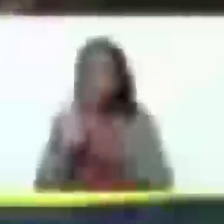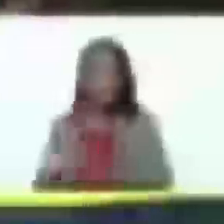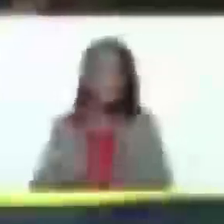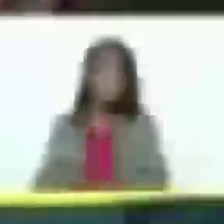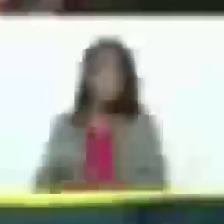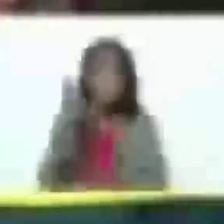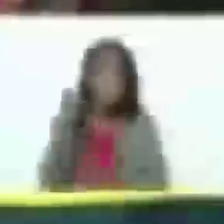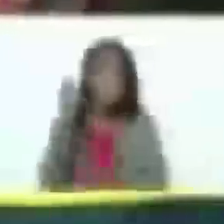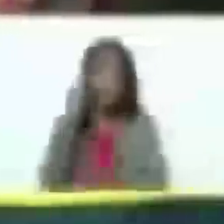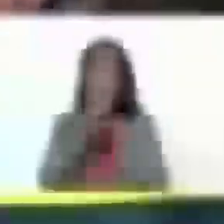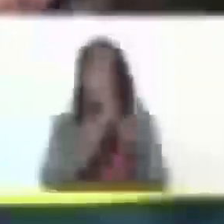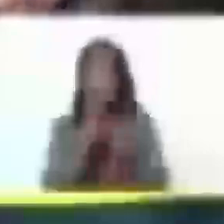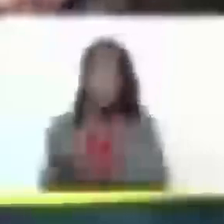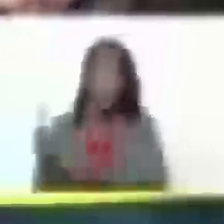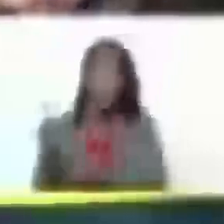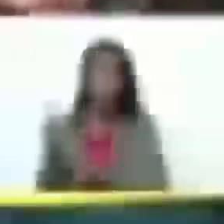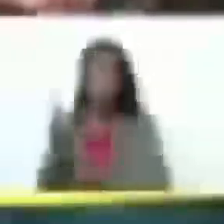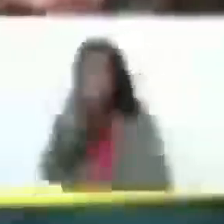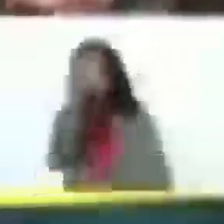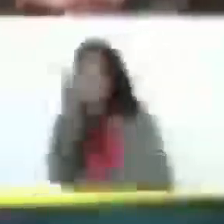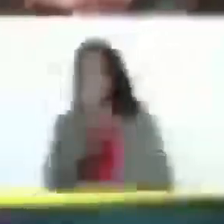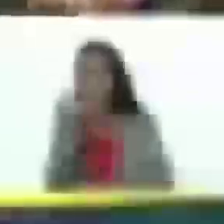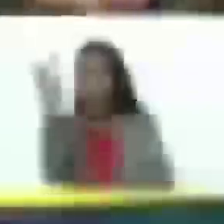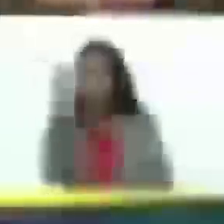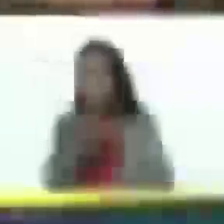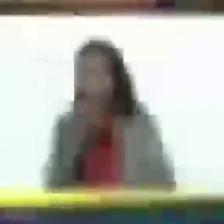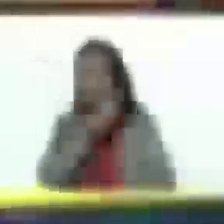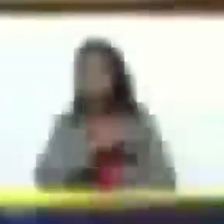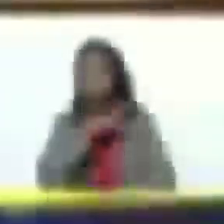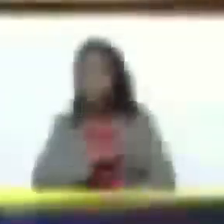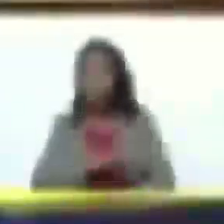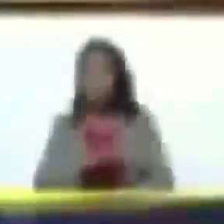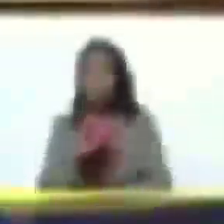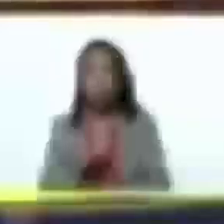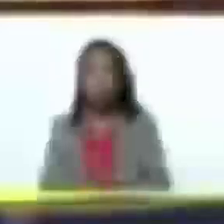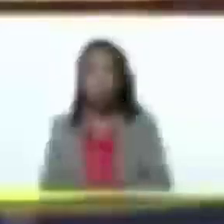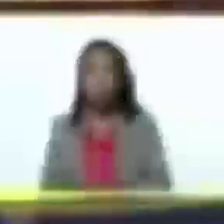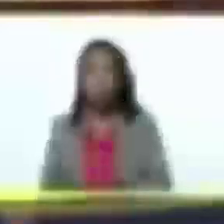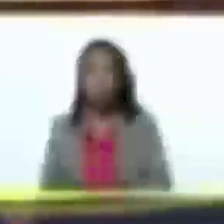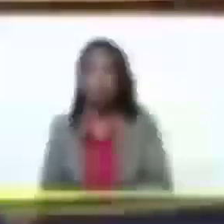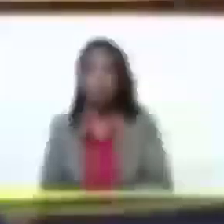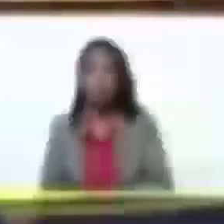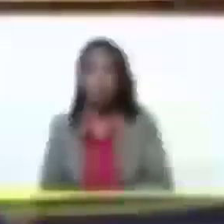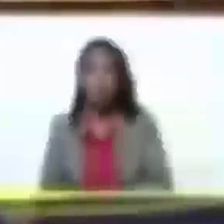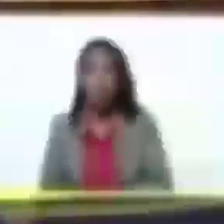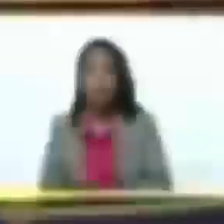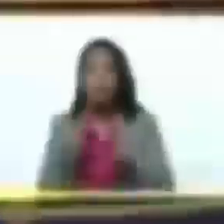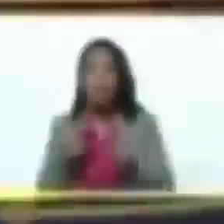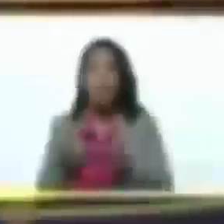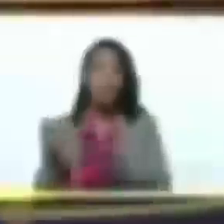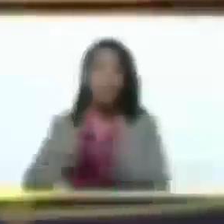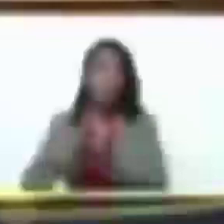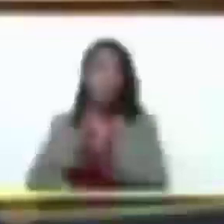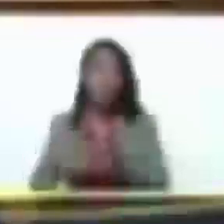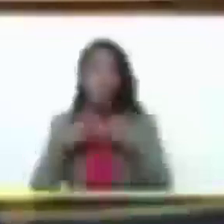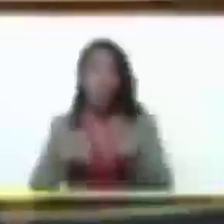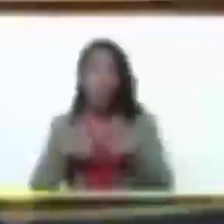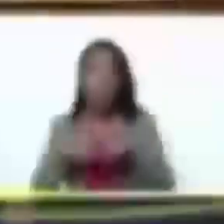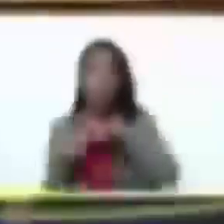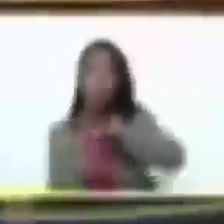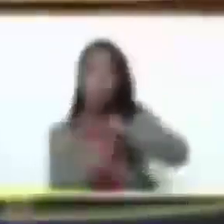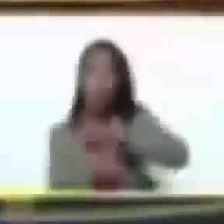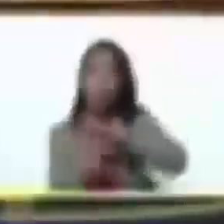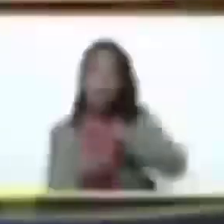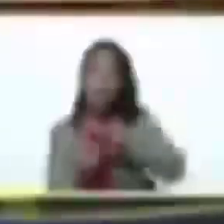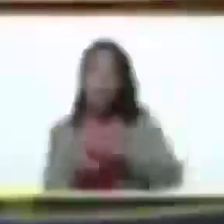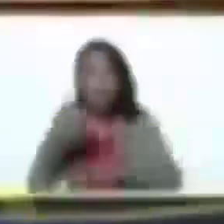los que nos metieron en este tobogán. Y estamos saliendo de este tobogán sin la ayuda de los gringos. y espero que